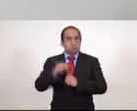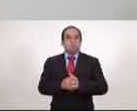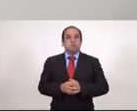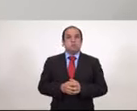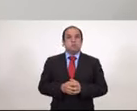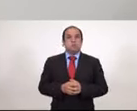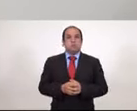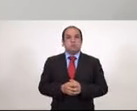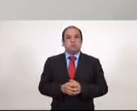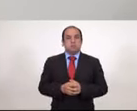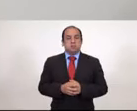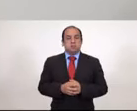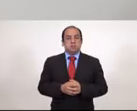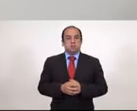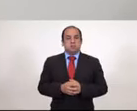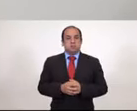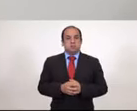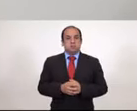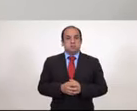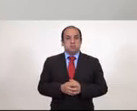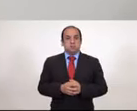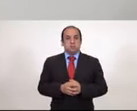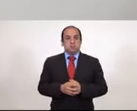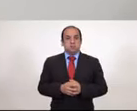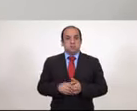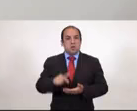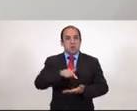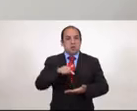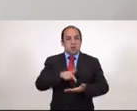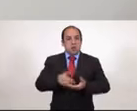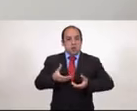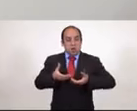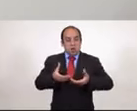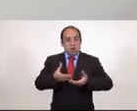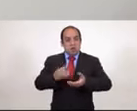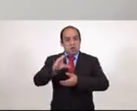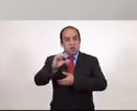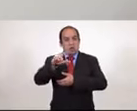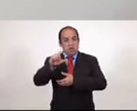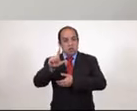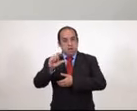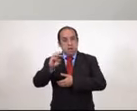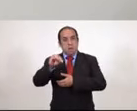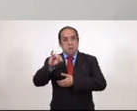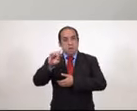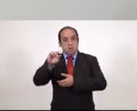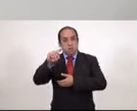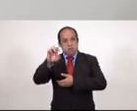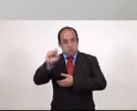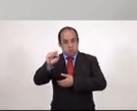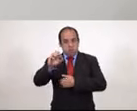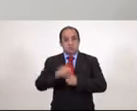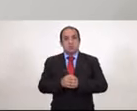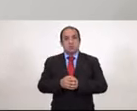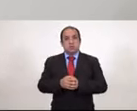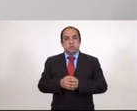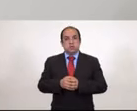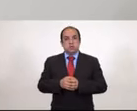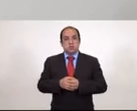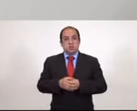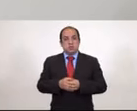este domingo, en Avenida Canal de Miramontes, en el cruce de la calle